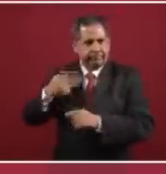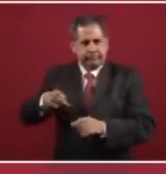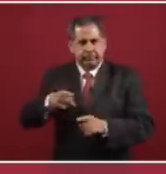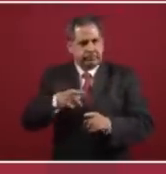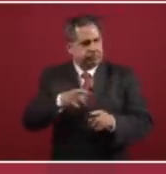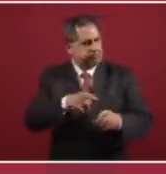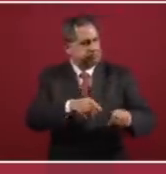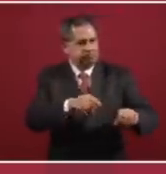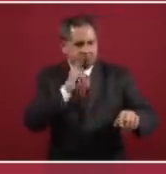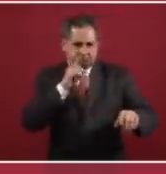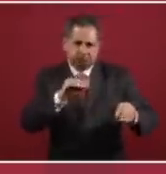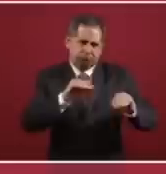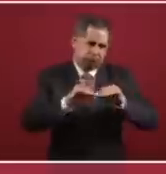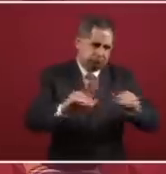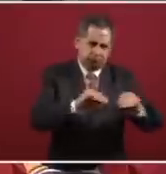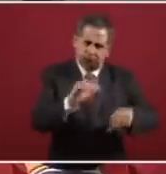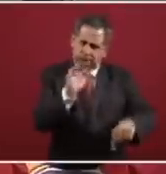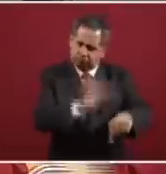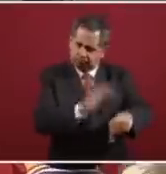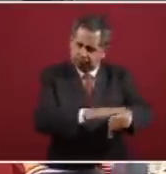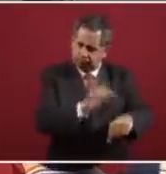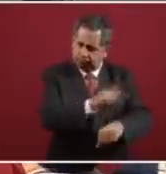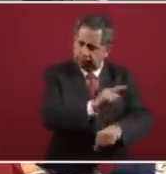mata, ¿no?